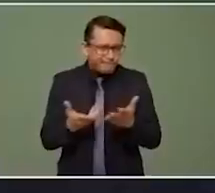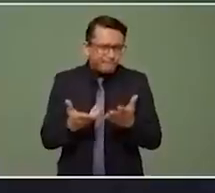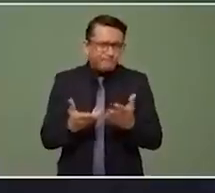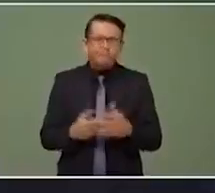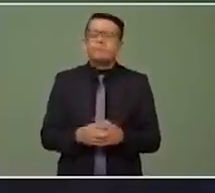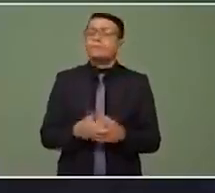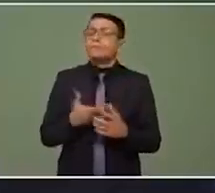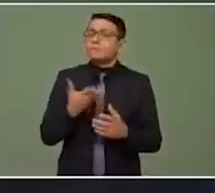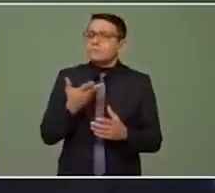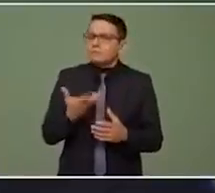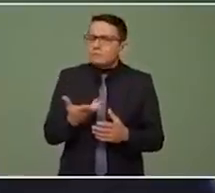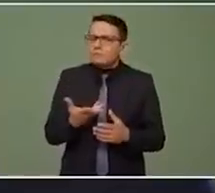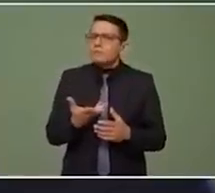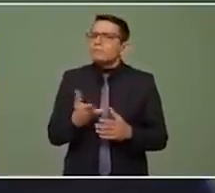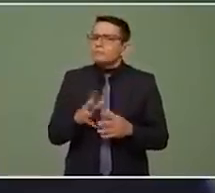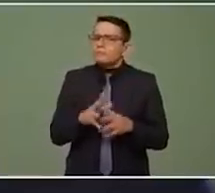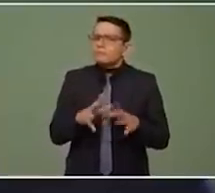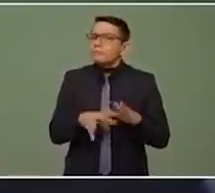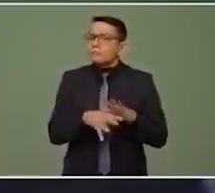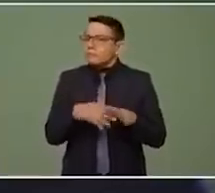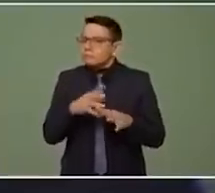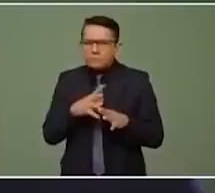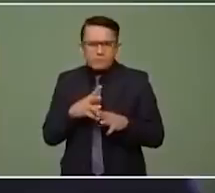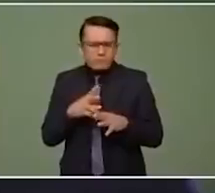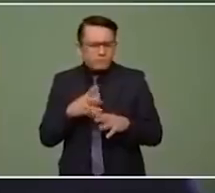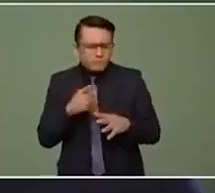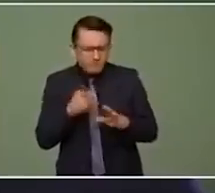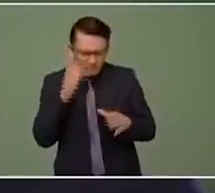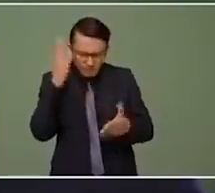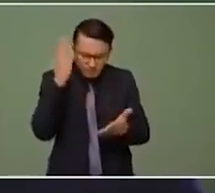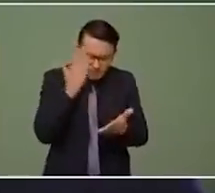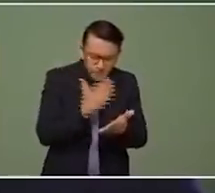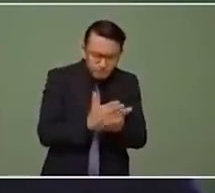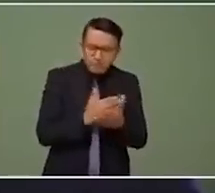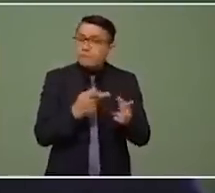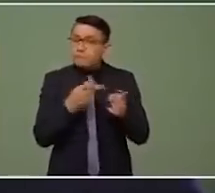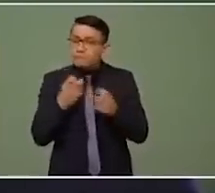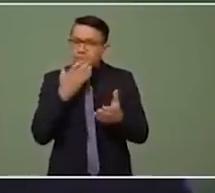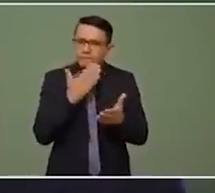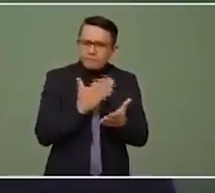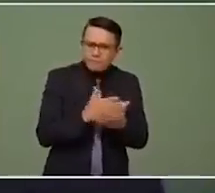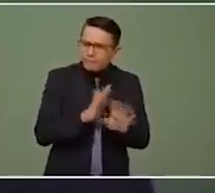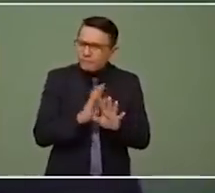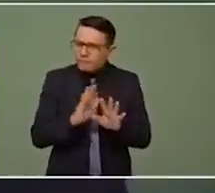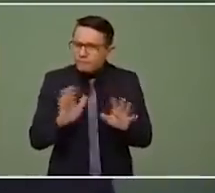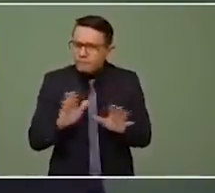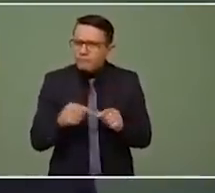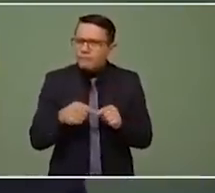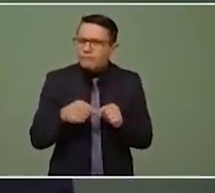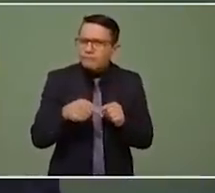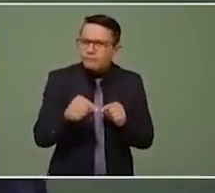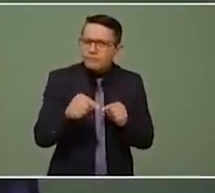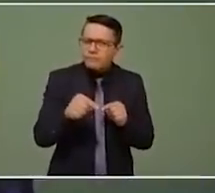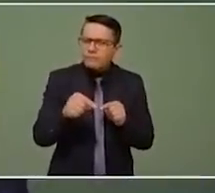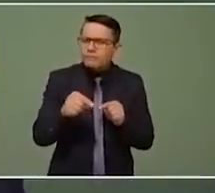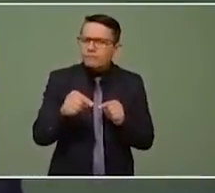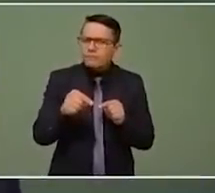y saboteaban los ductos para ver si este